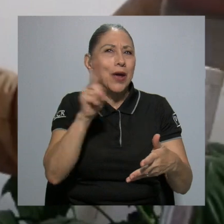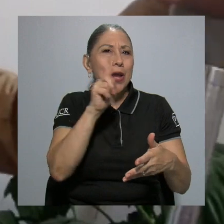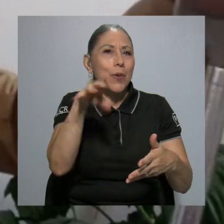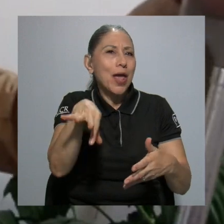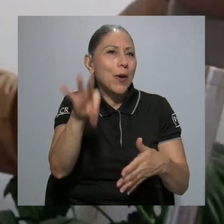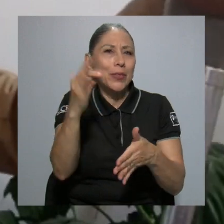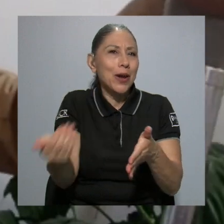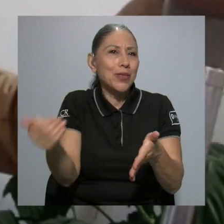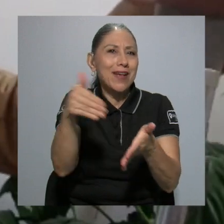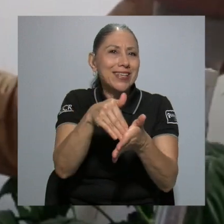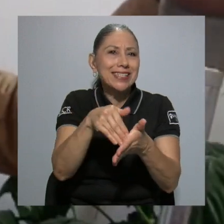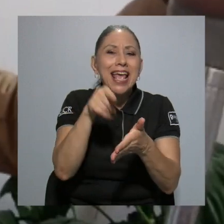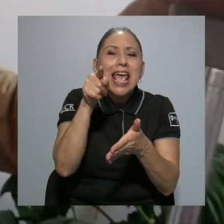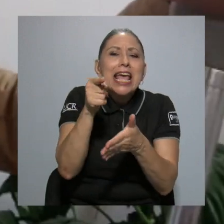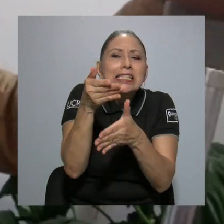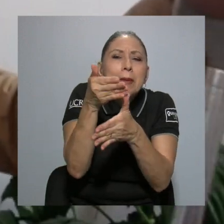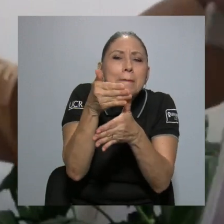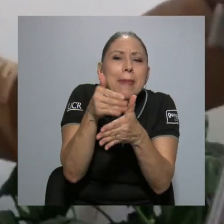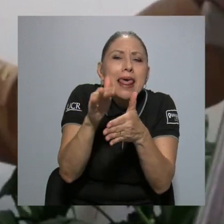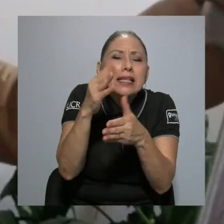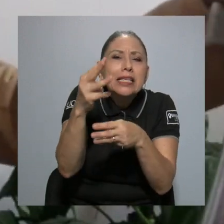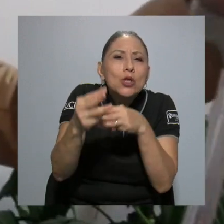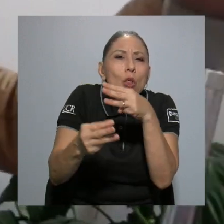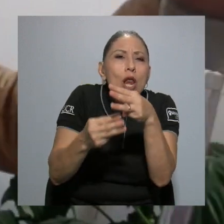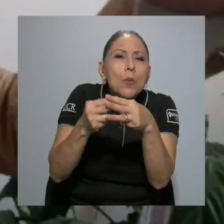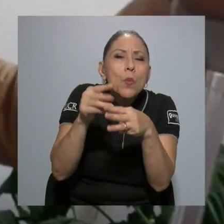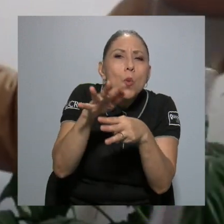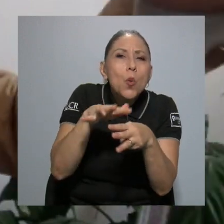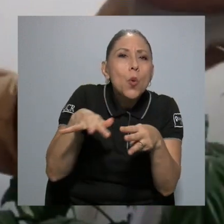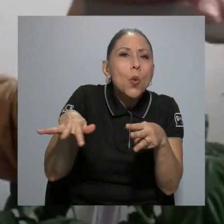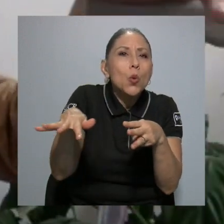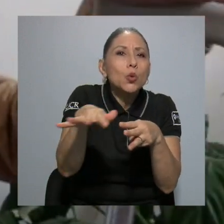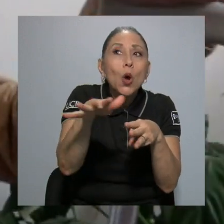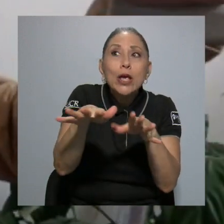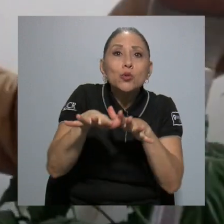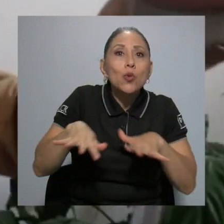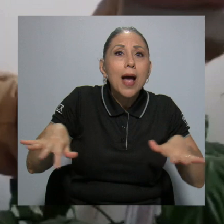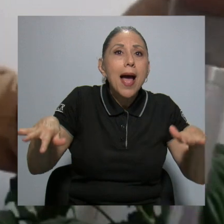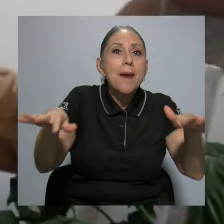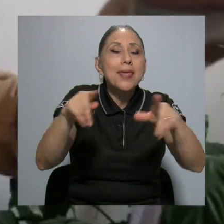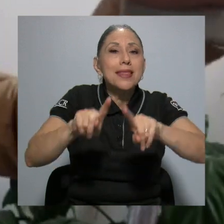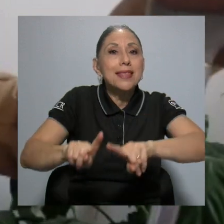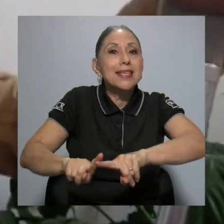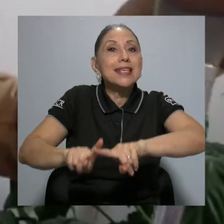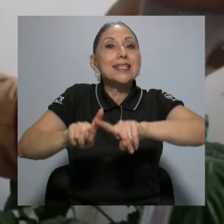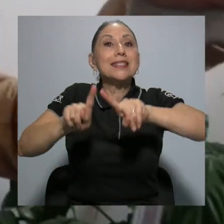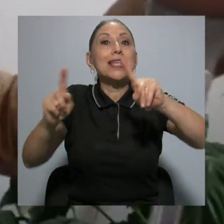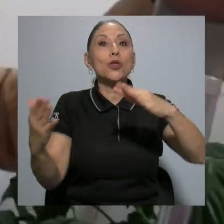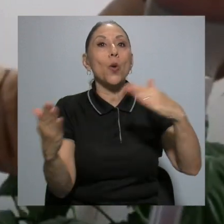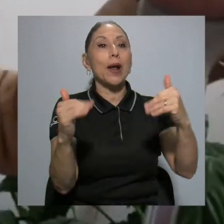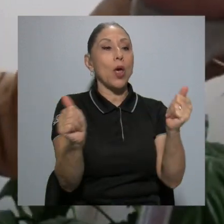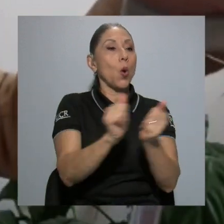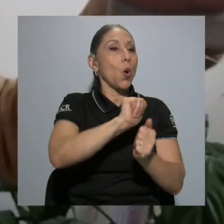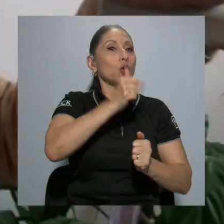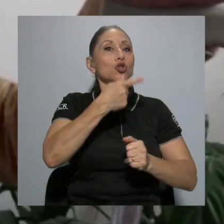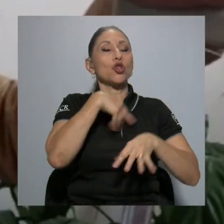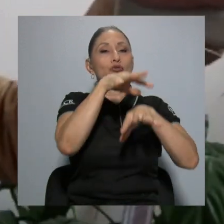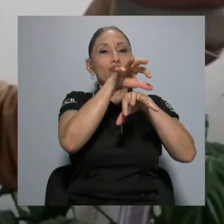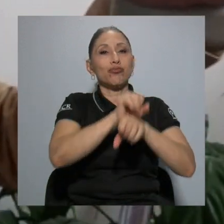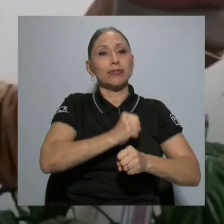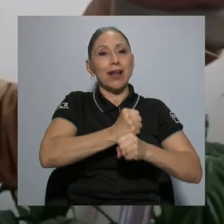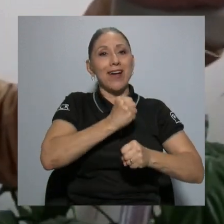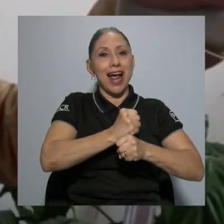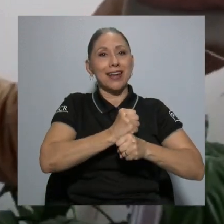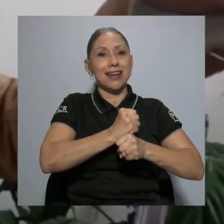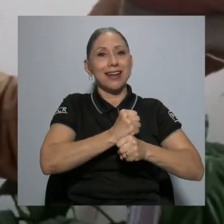mundo perdido del Eoceno es un ambiente bien distinto a los que suelo trabajar, que son